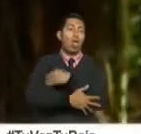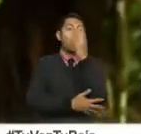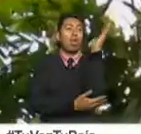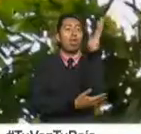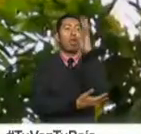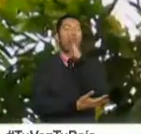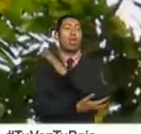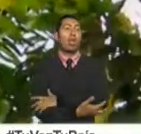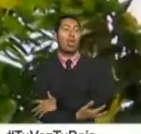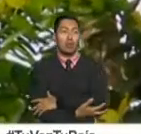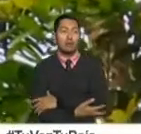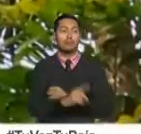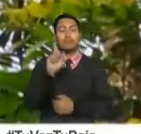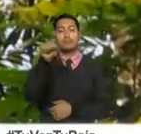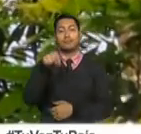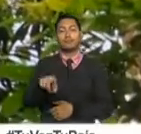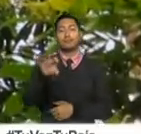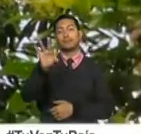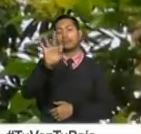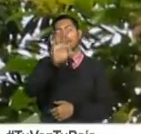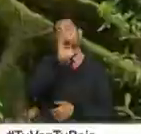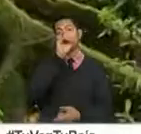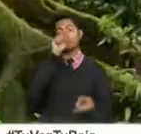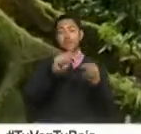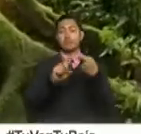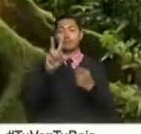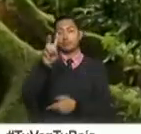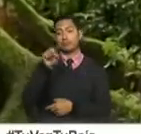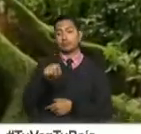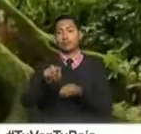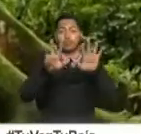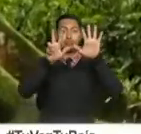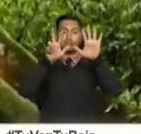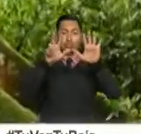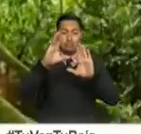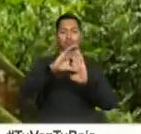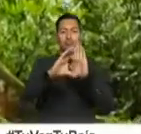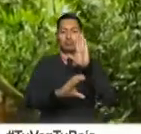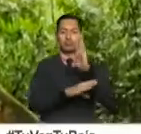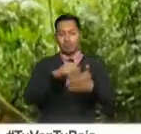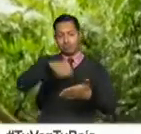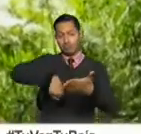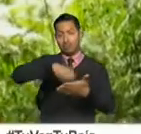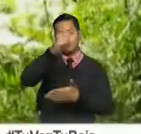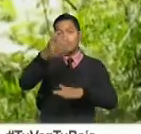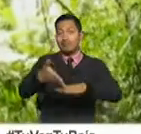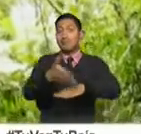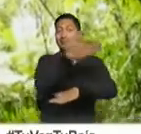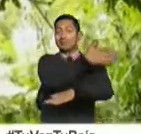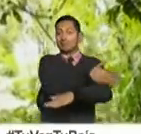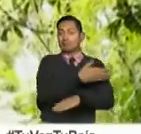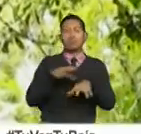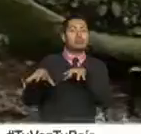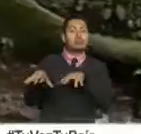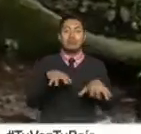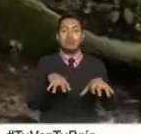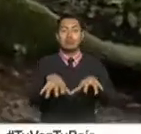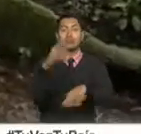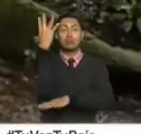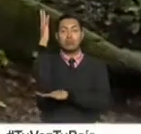pues entre 1990 y 2008, antes de la aprobación de la Constitución, esta actividad fue la responsable